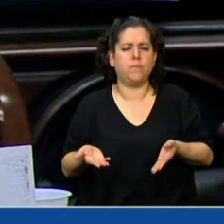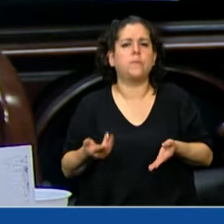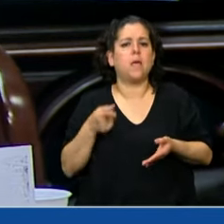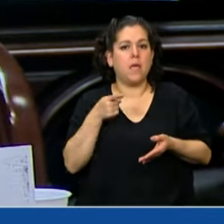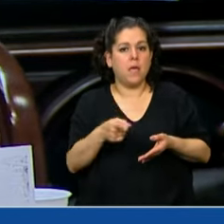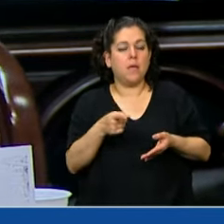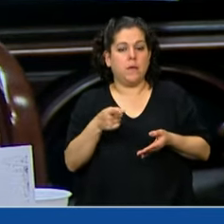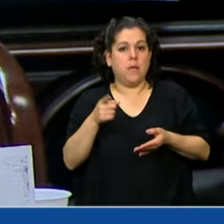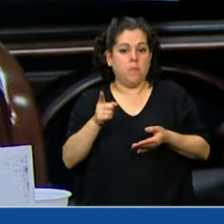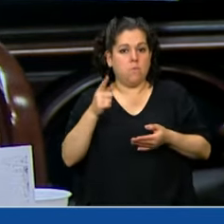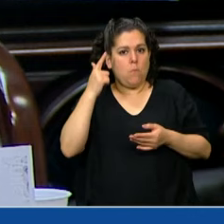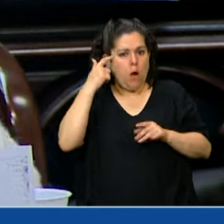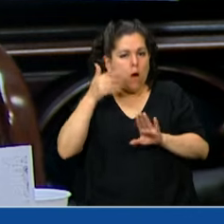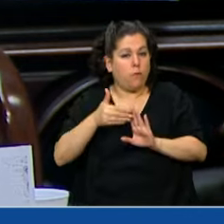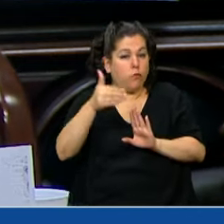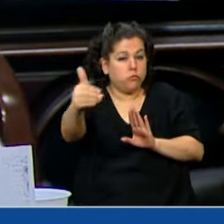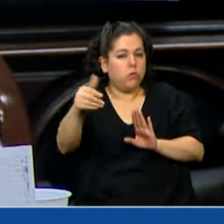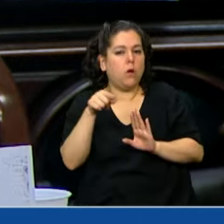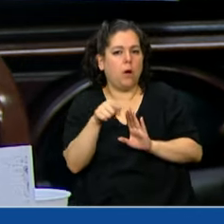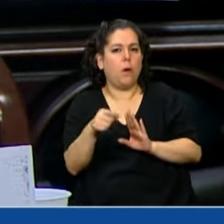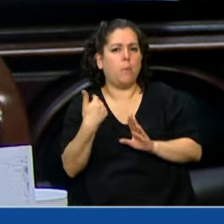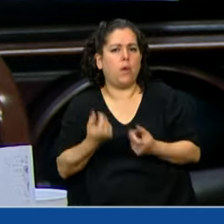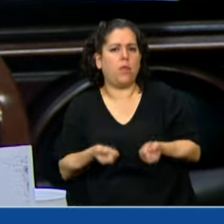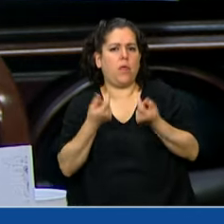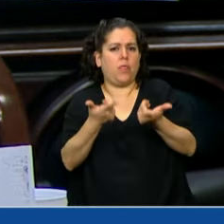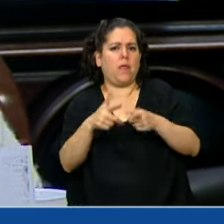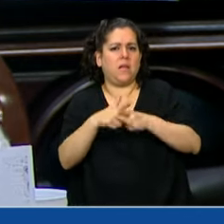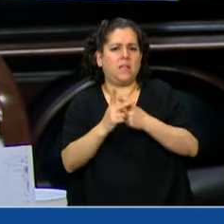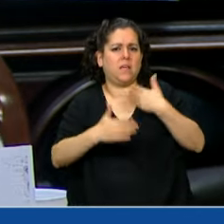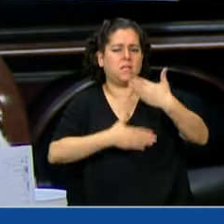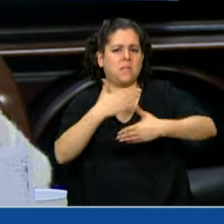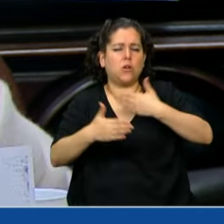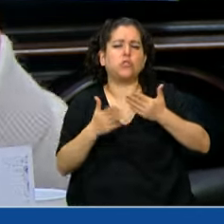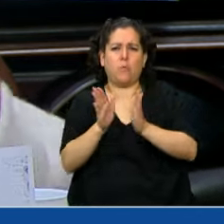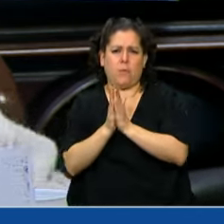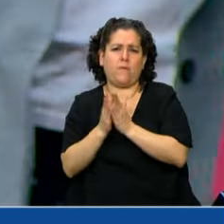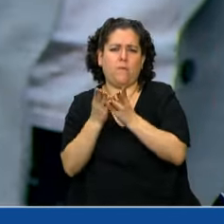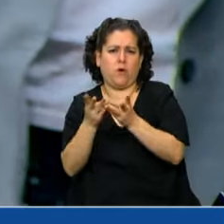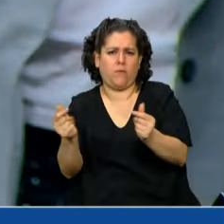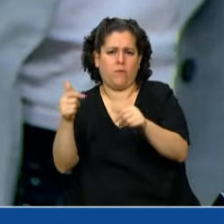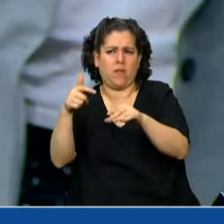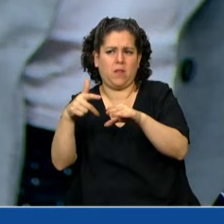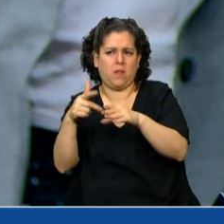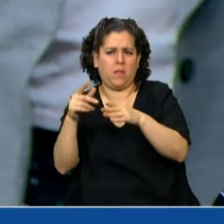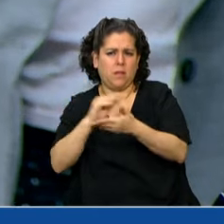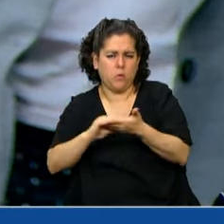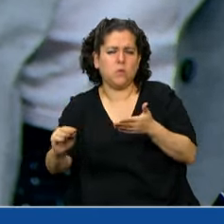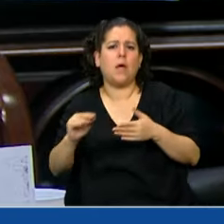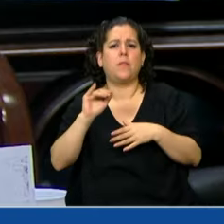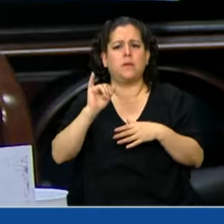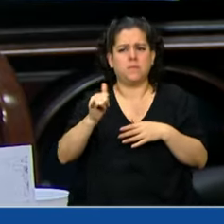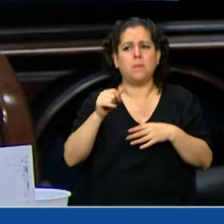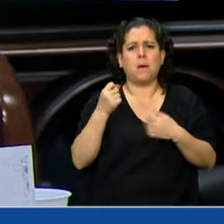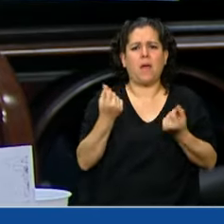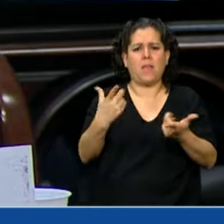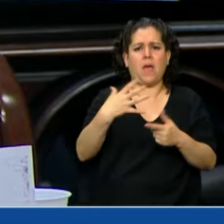esa previsibilidad permite el desarrollo científico tecnológico aporta a la confianza